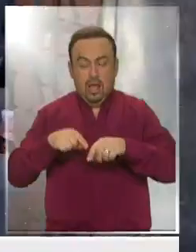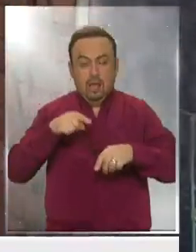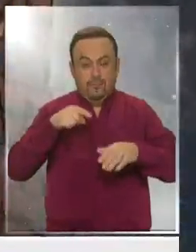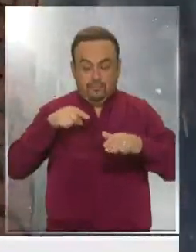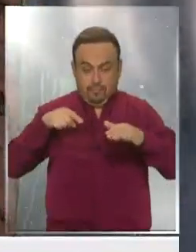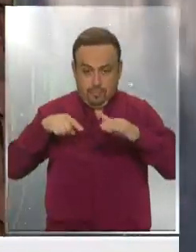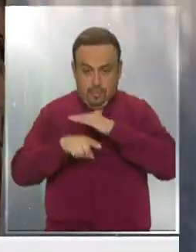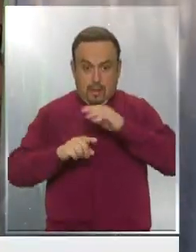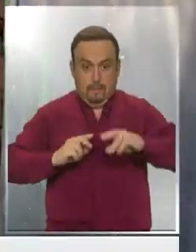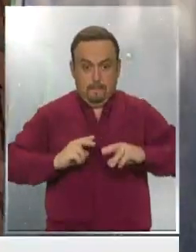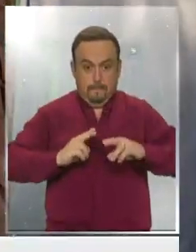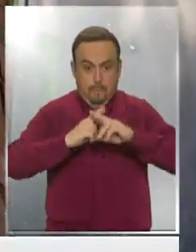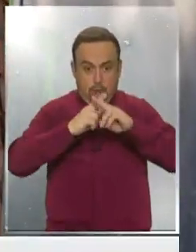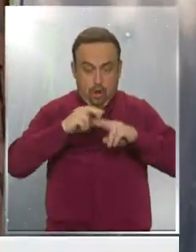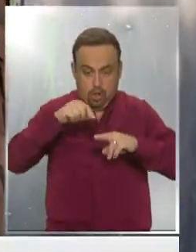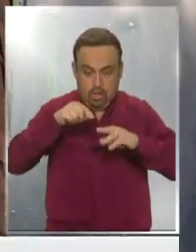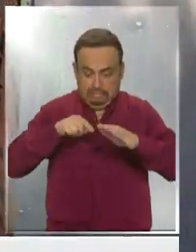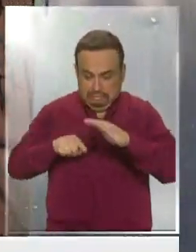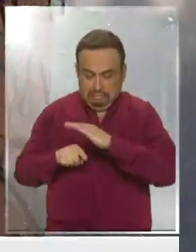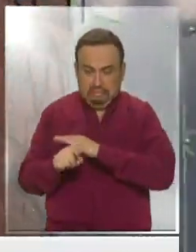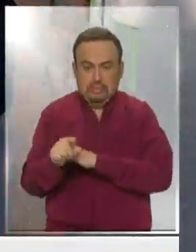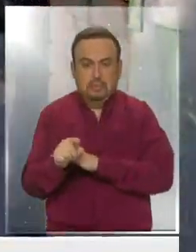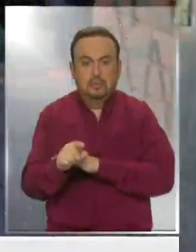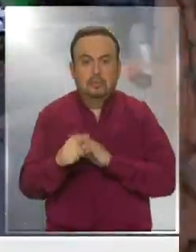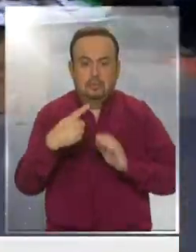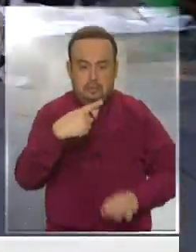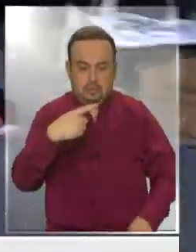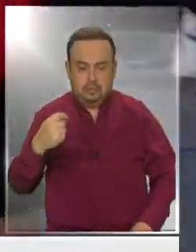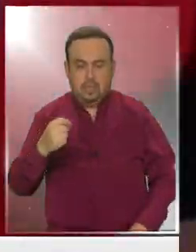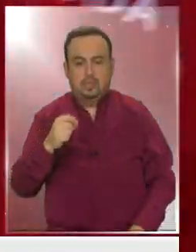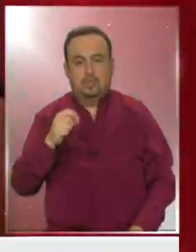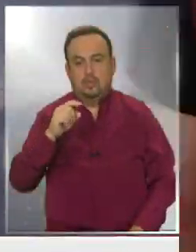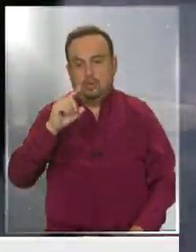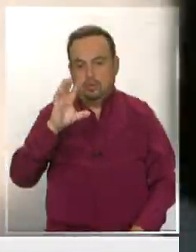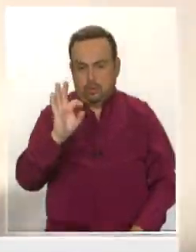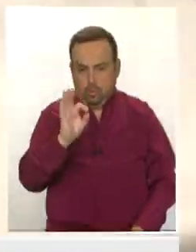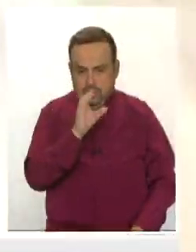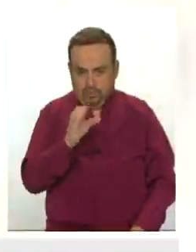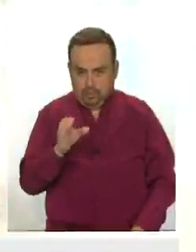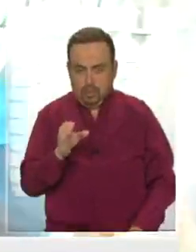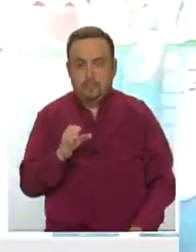en cada tienda o incluso desde afuera de sus locales comerciales, Andrea.